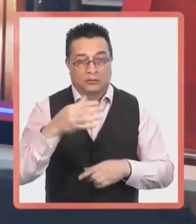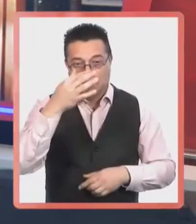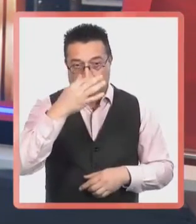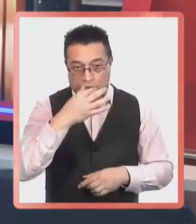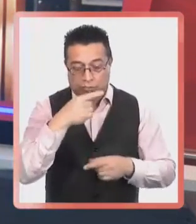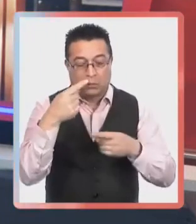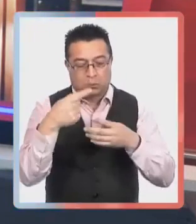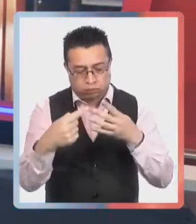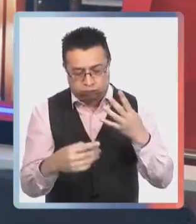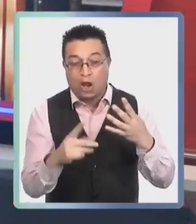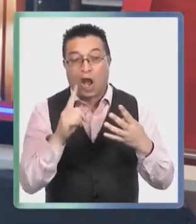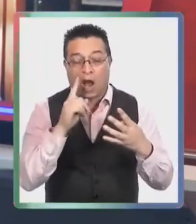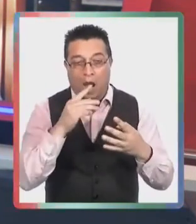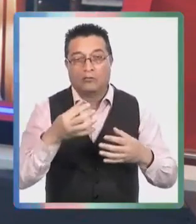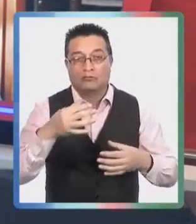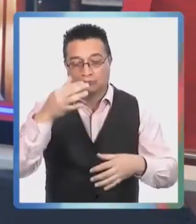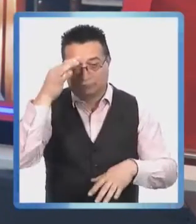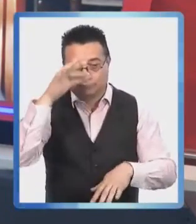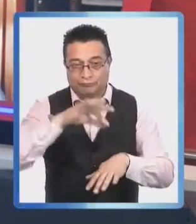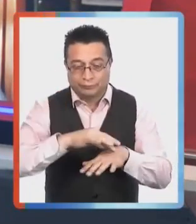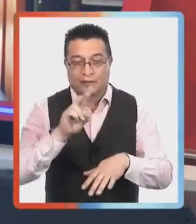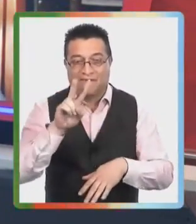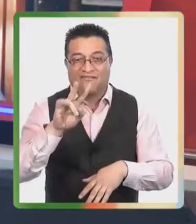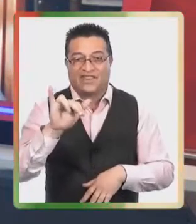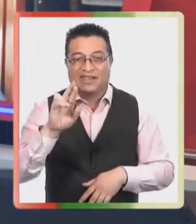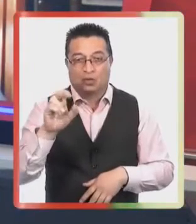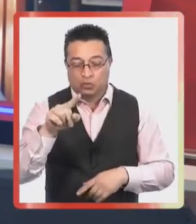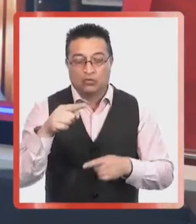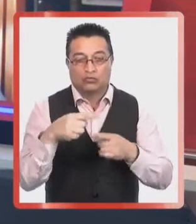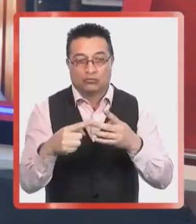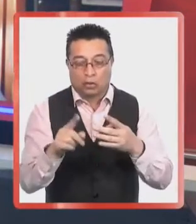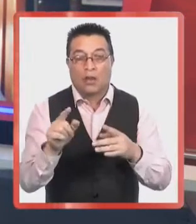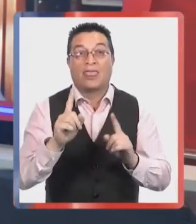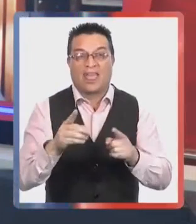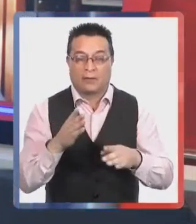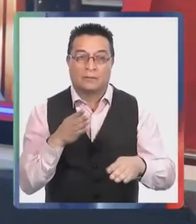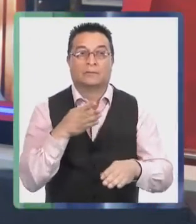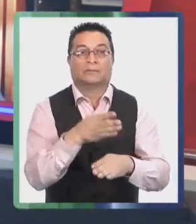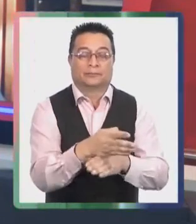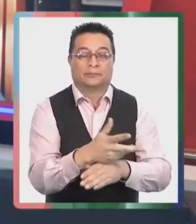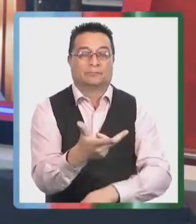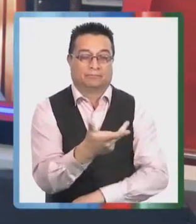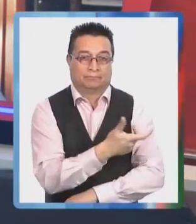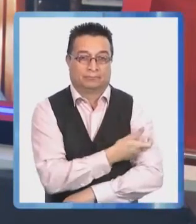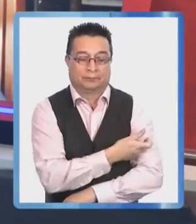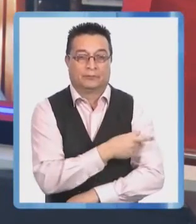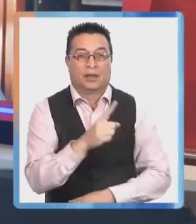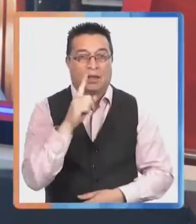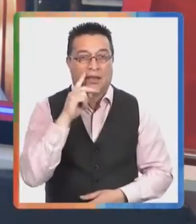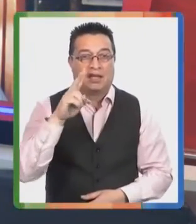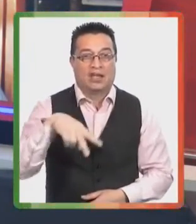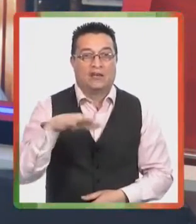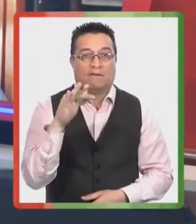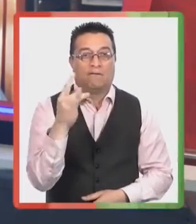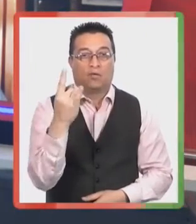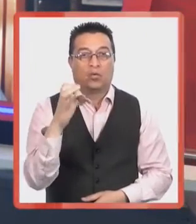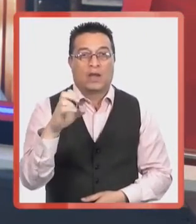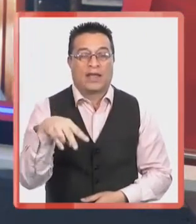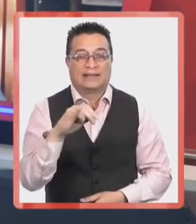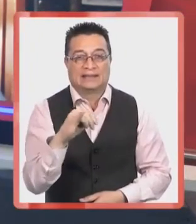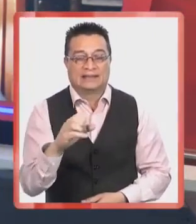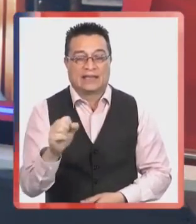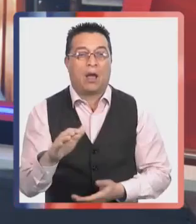virus respiratorios y nos preocupa muchísimo que la gente también en este minuto debería ocuparse de acudir a recibir la vacuna de la influenza, por